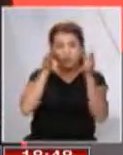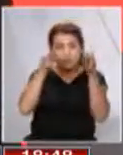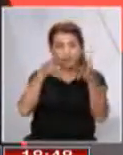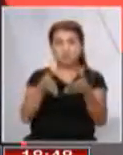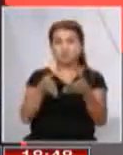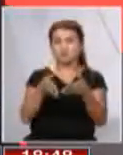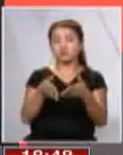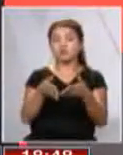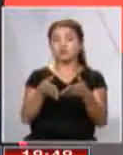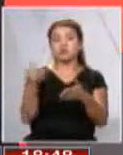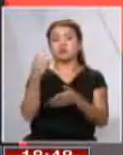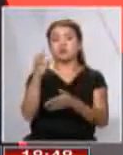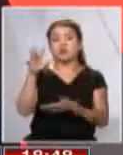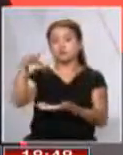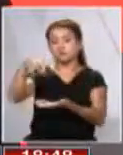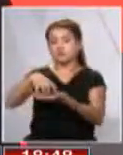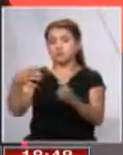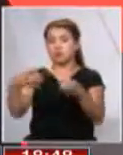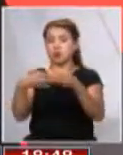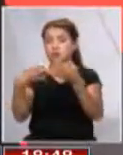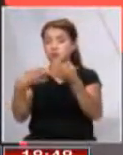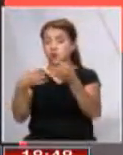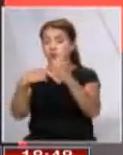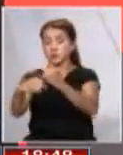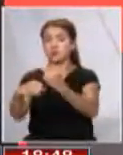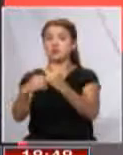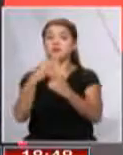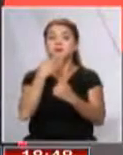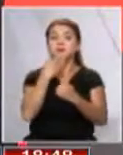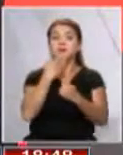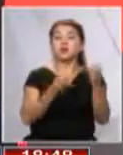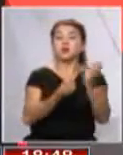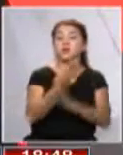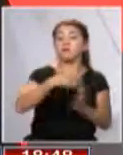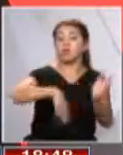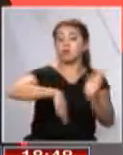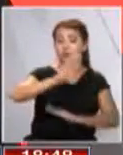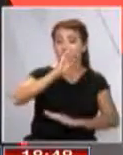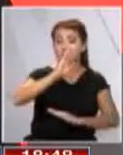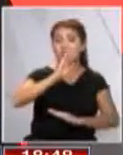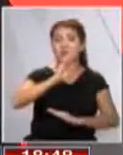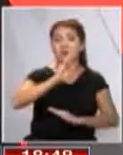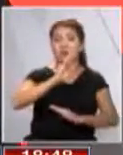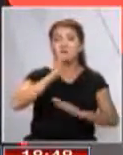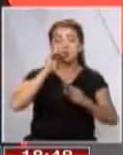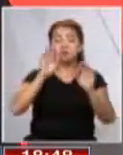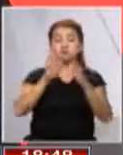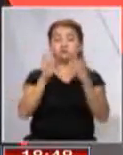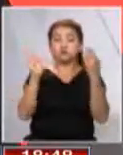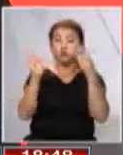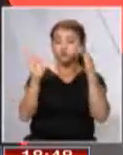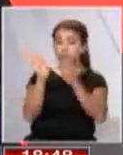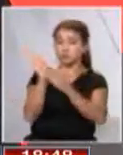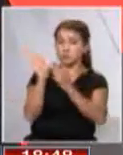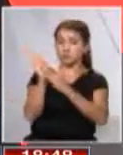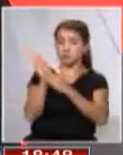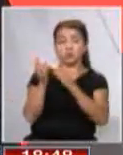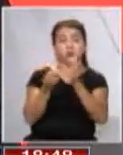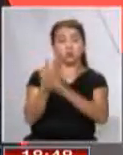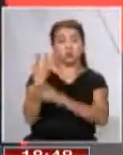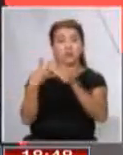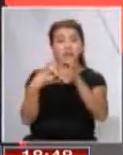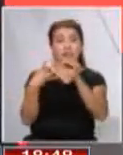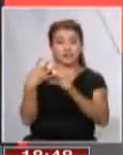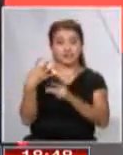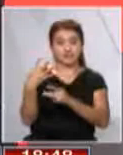el sector de la oposición sino que también sectores de la nueva mayoría han hecho ver que van a plantear nuevas alternativas